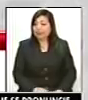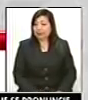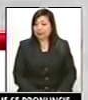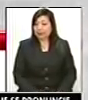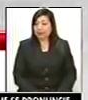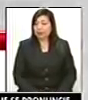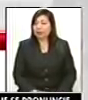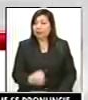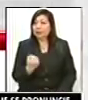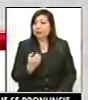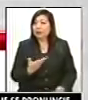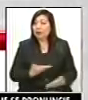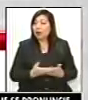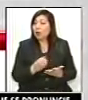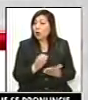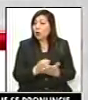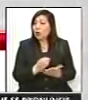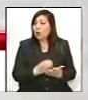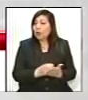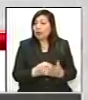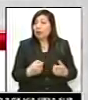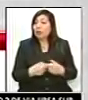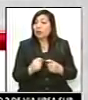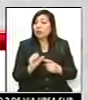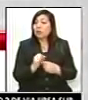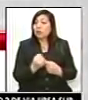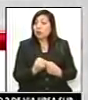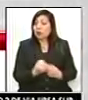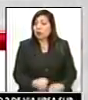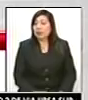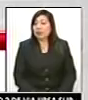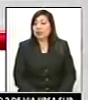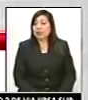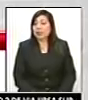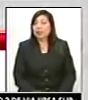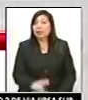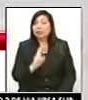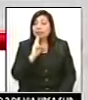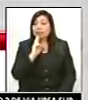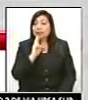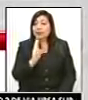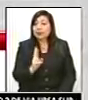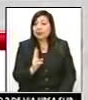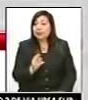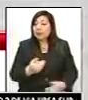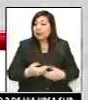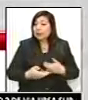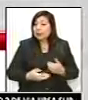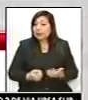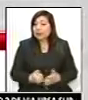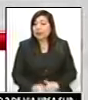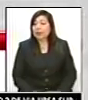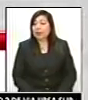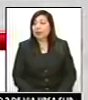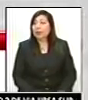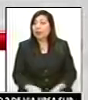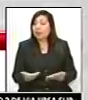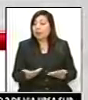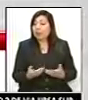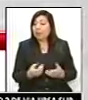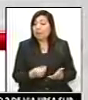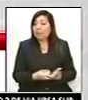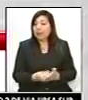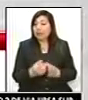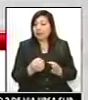la potencia contratada y la energía asociada al precio de suministro resultante del proceso de licitación en condición de